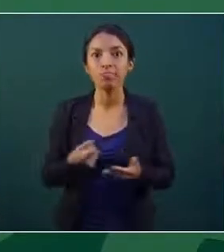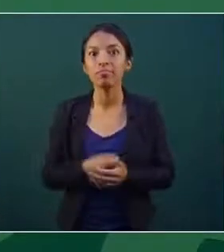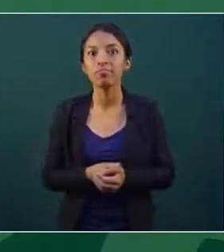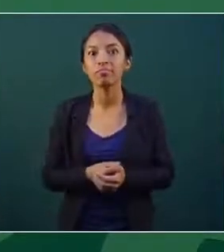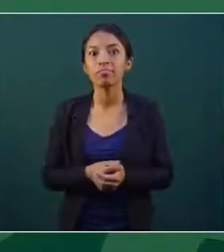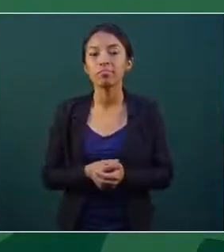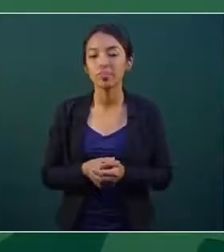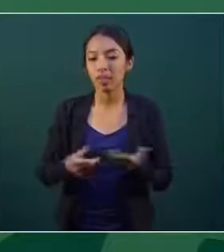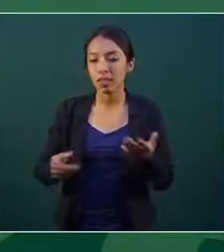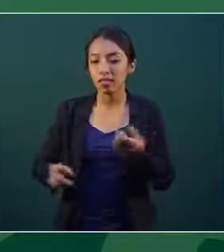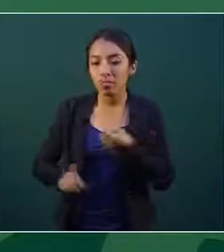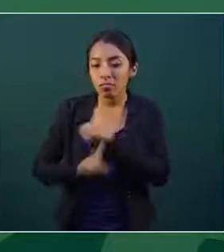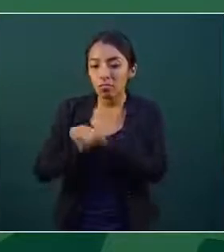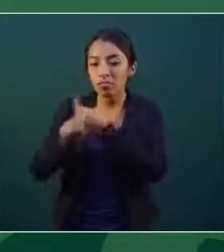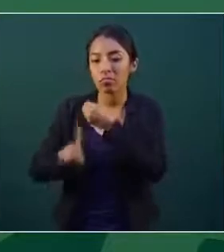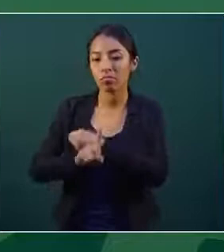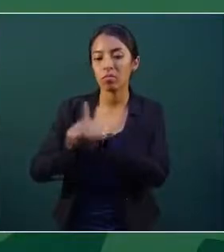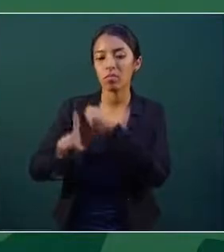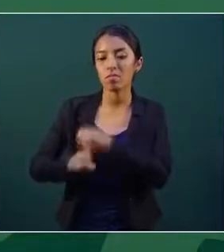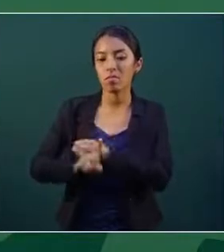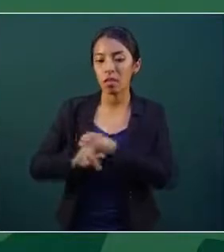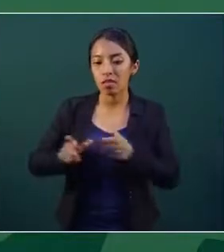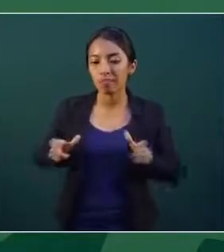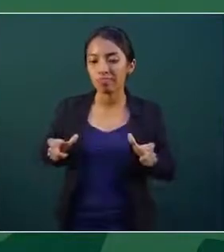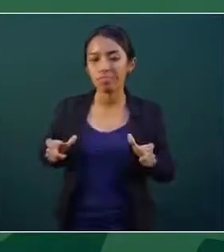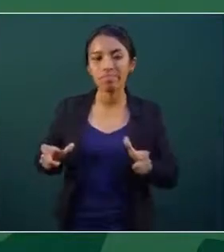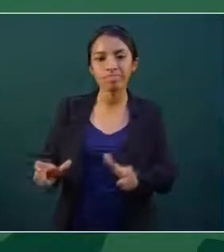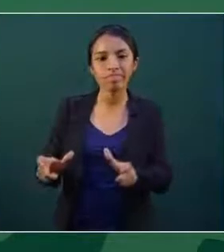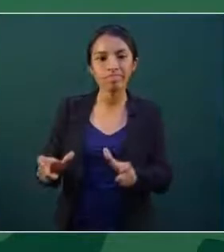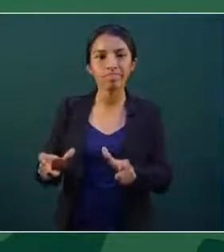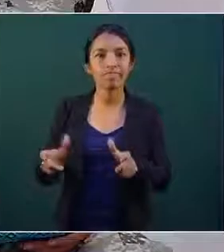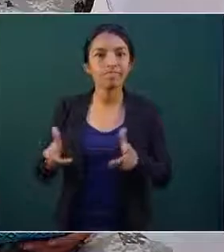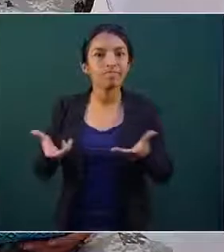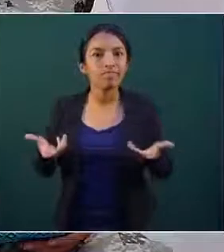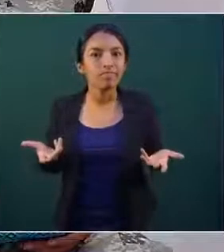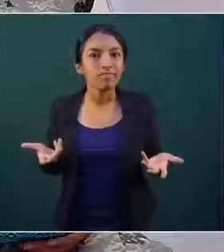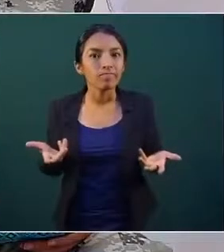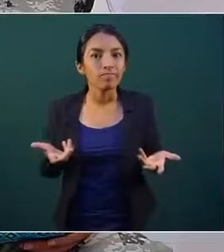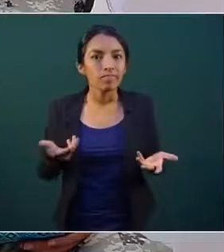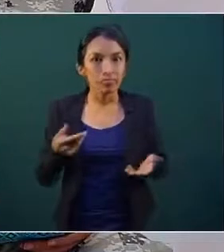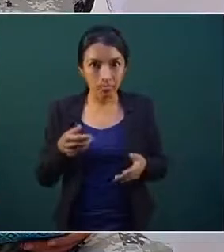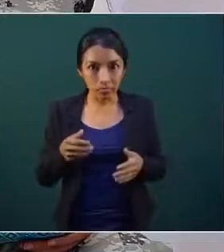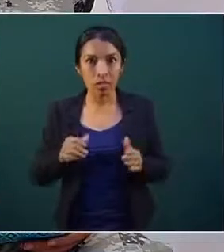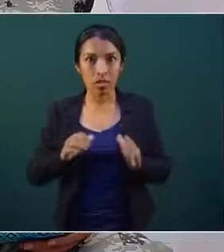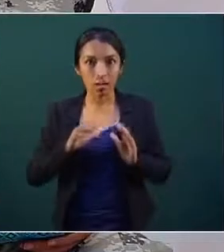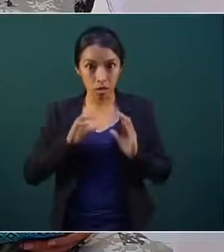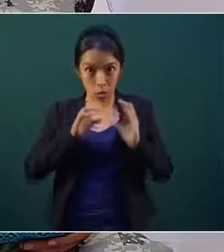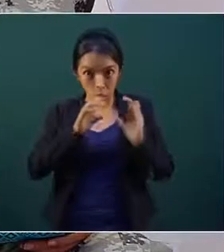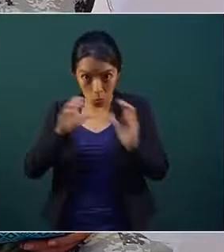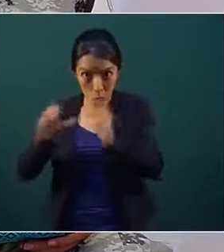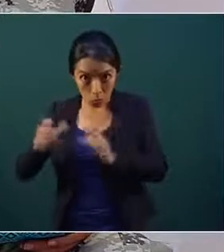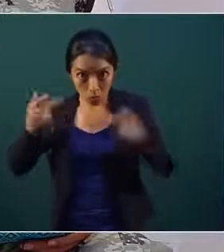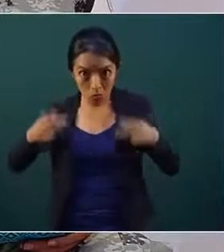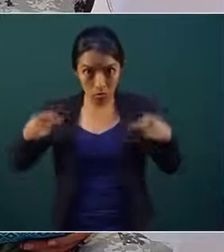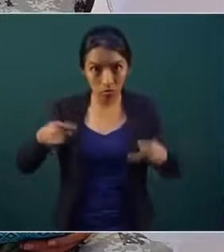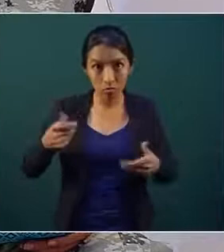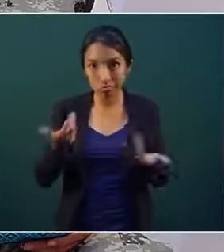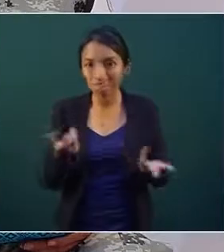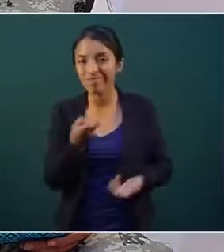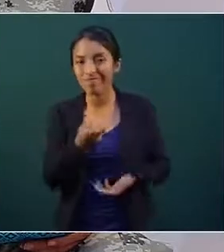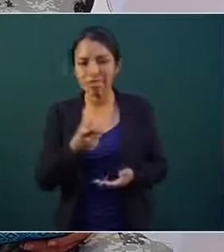relacionado con la seguridad pública. Entonces, me han ayudado mucho en eso.